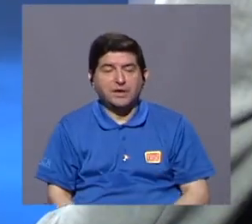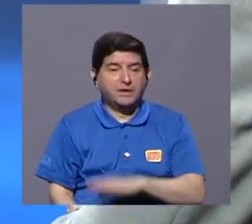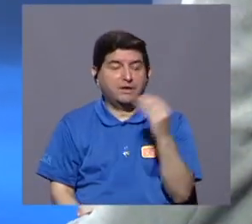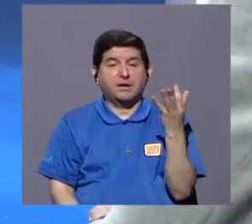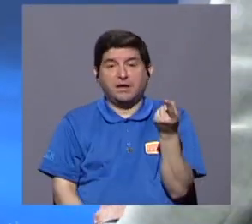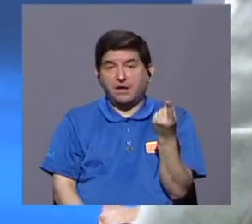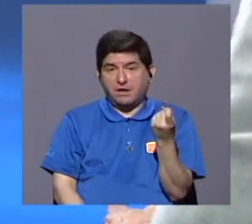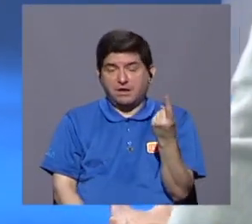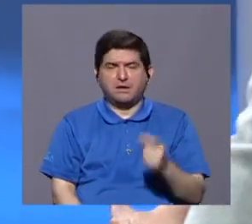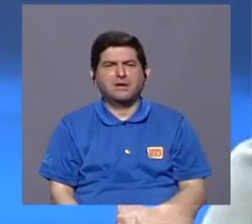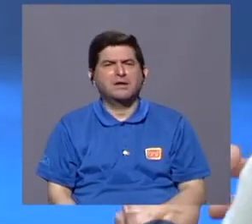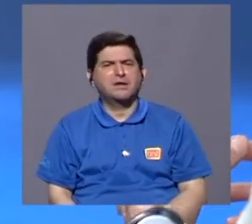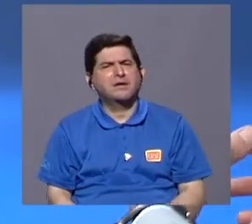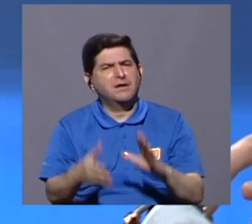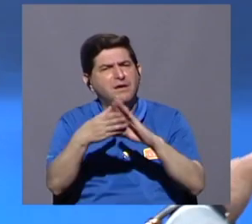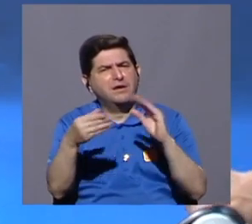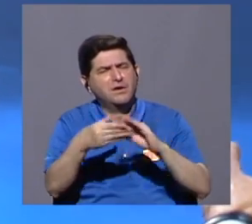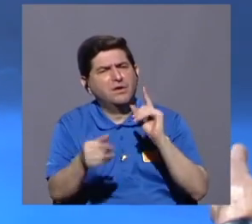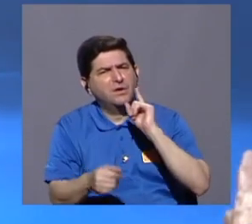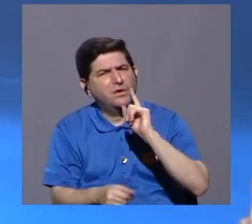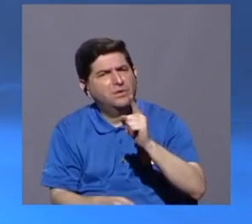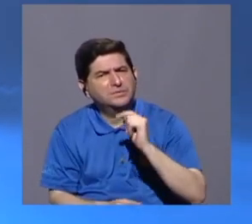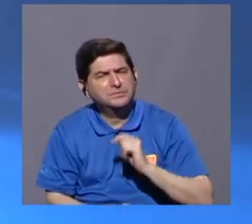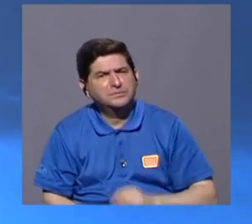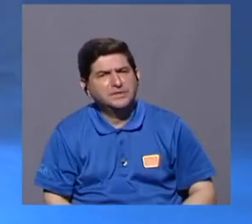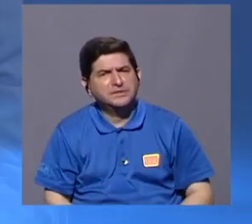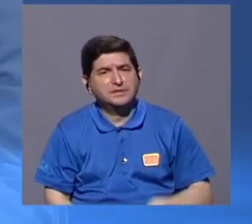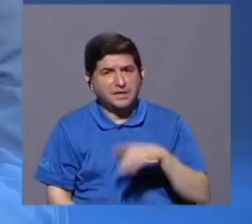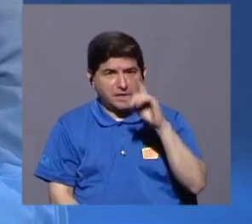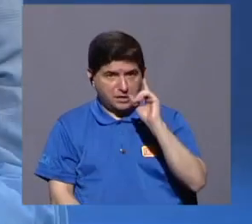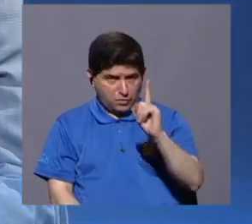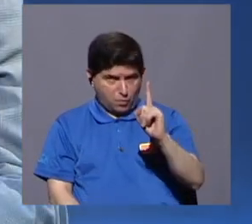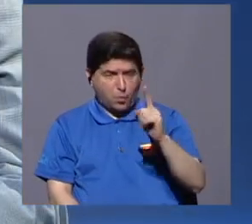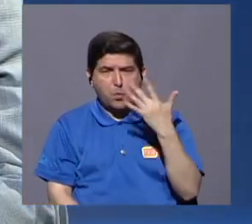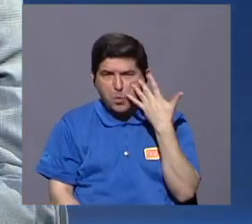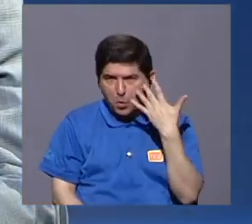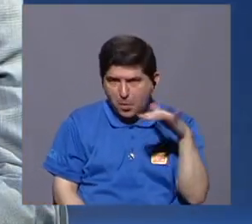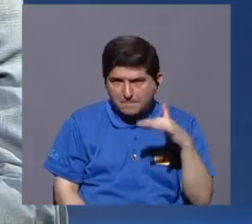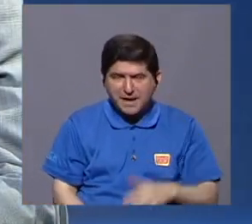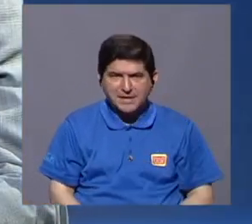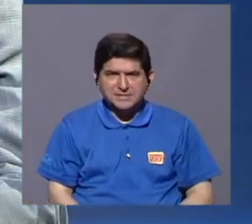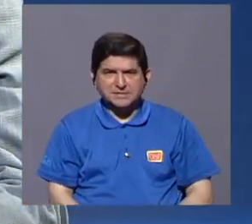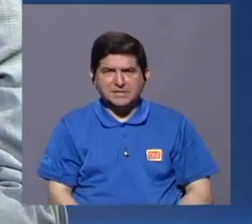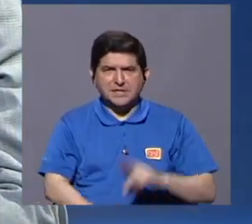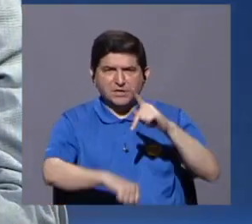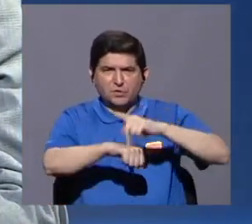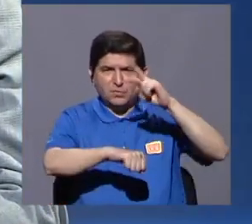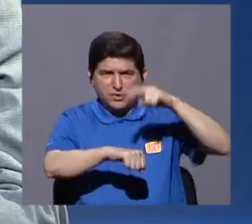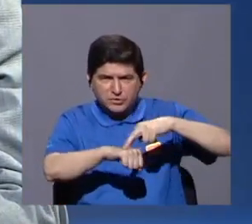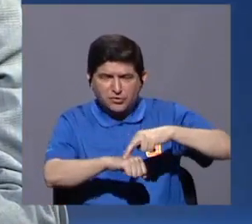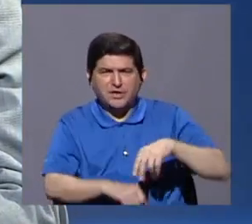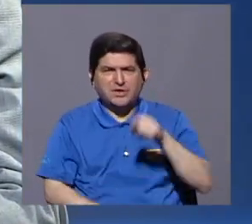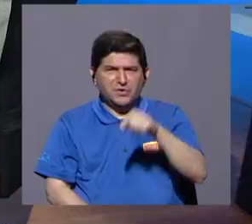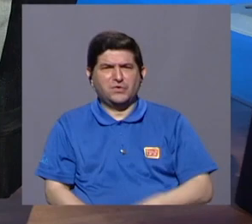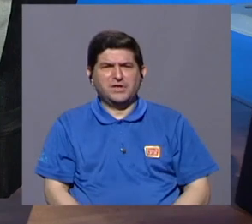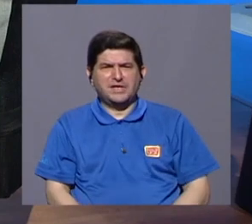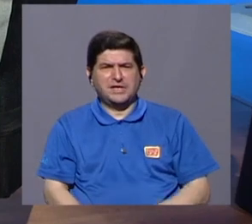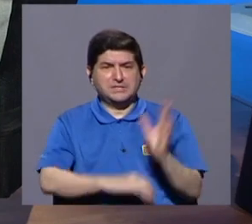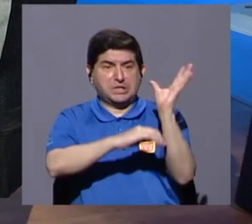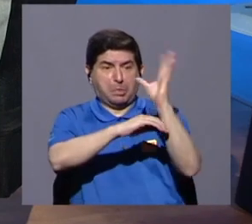faltaba acá nos comentaba usted que hay un radiotelescopio similar en puerto rico y que se cayó